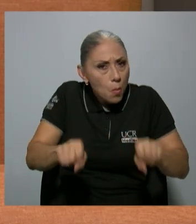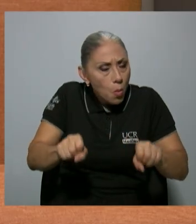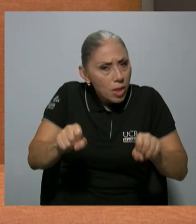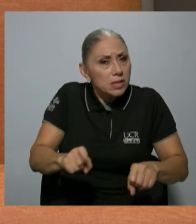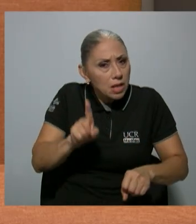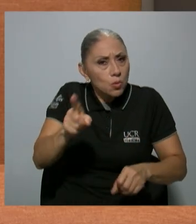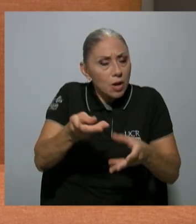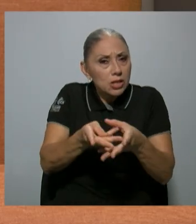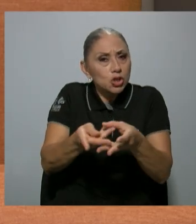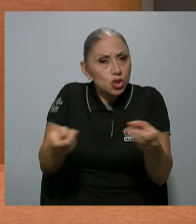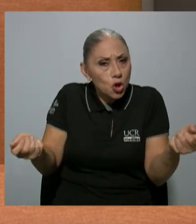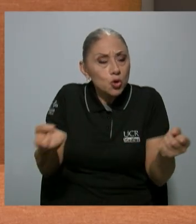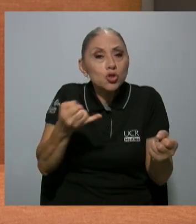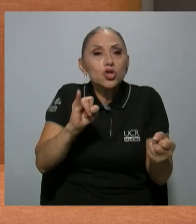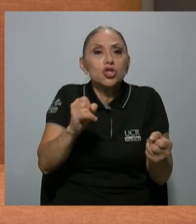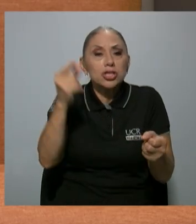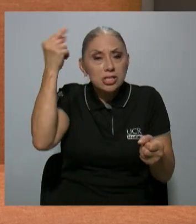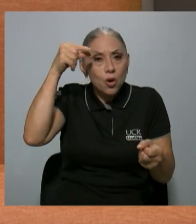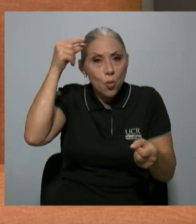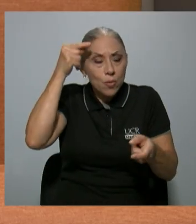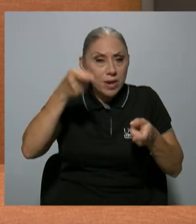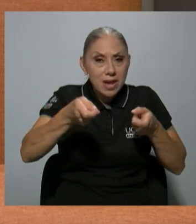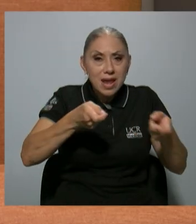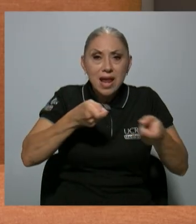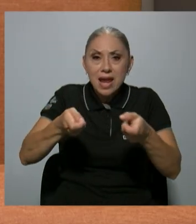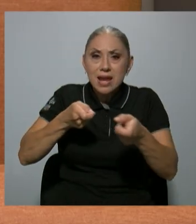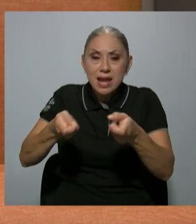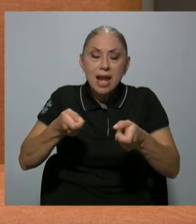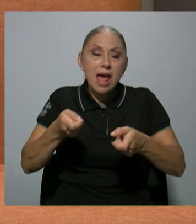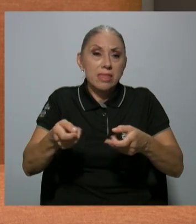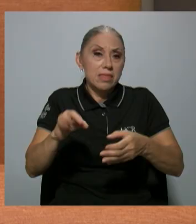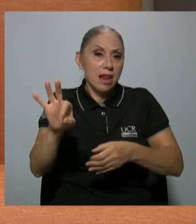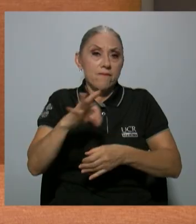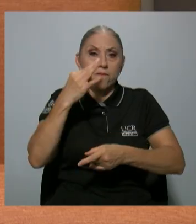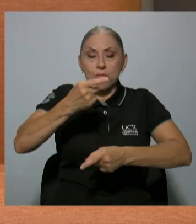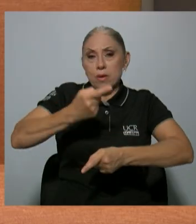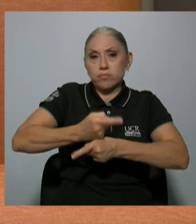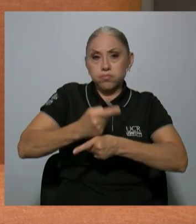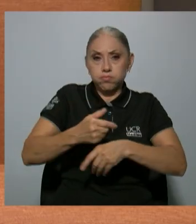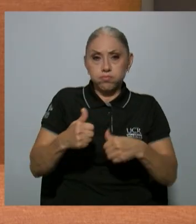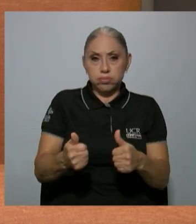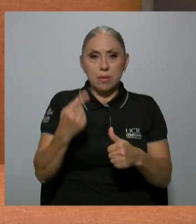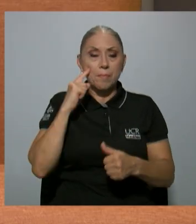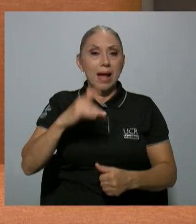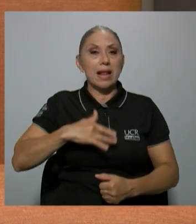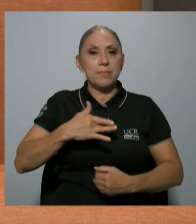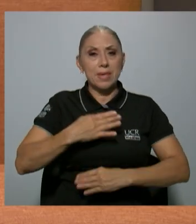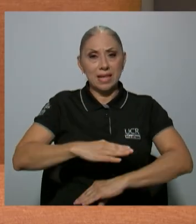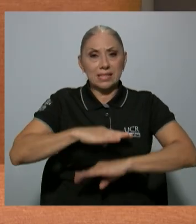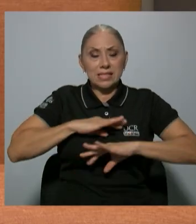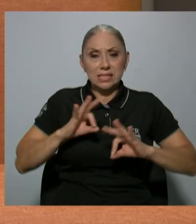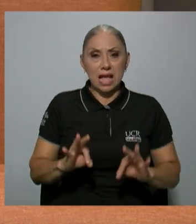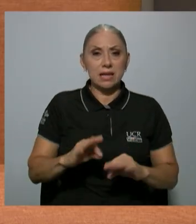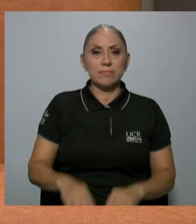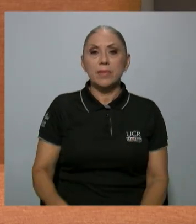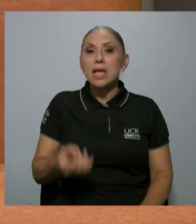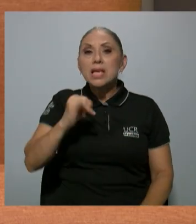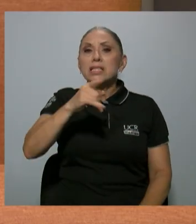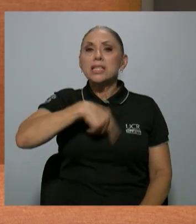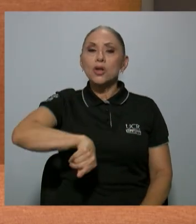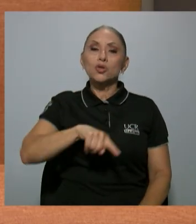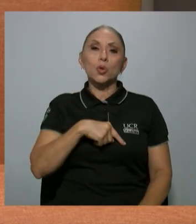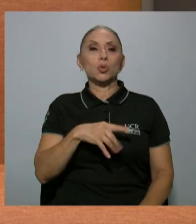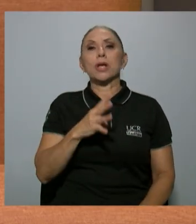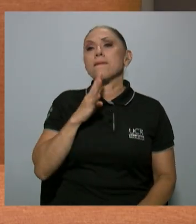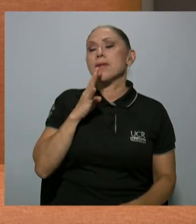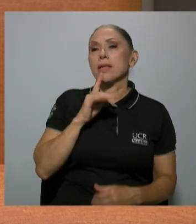y se gestiona de la manera en la que pues, deberíamos gestionarle, que sería para el bienestar. Si estamos hablando de una